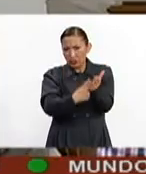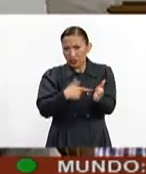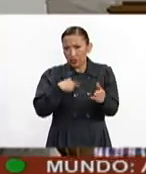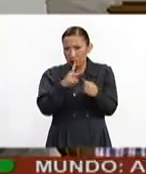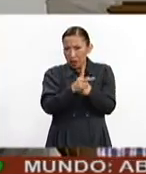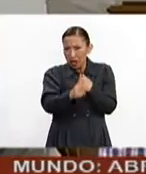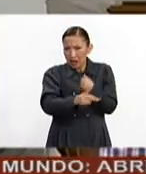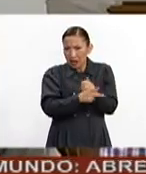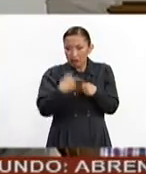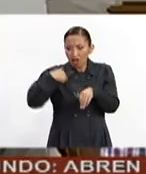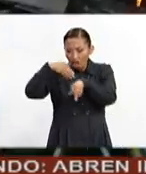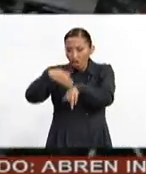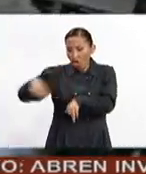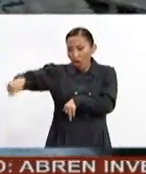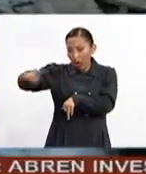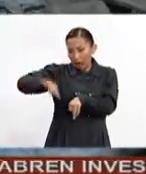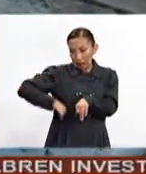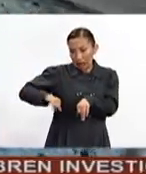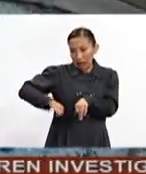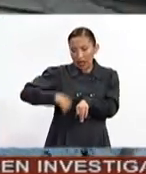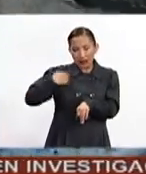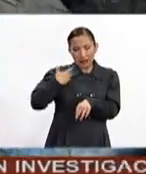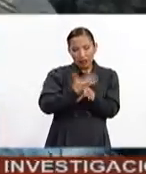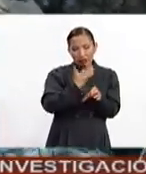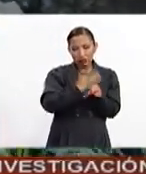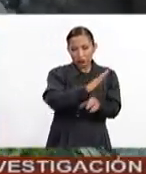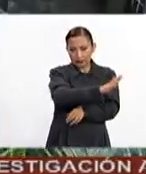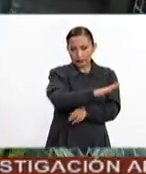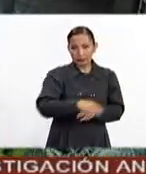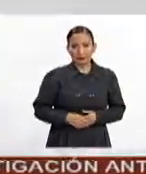dijo, por obedecer a intereses de Washington.